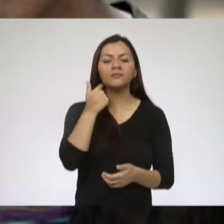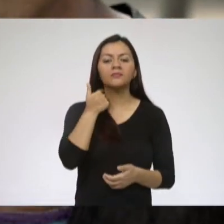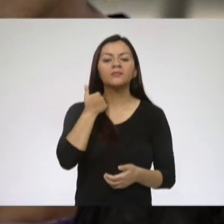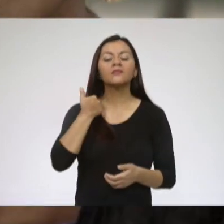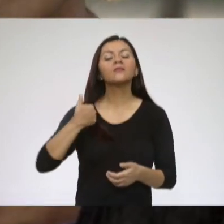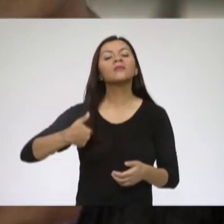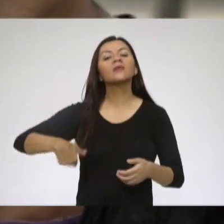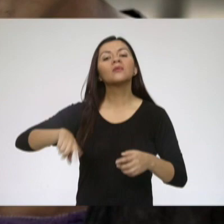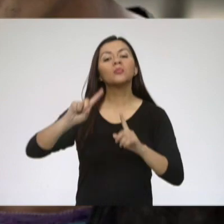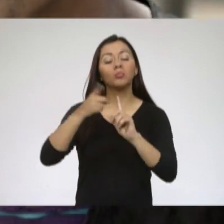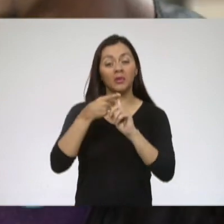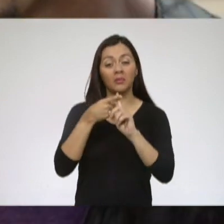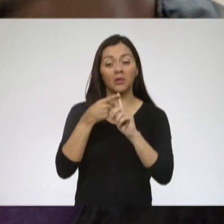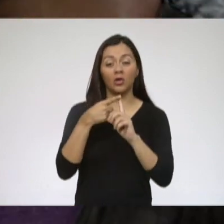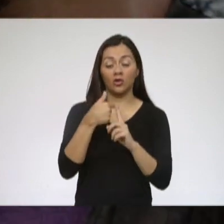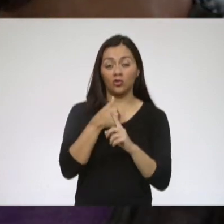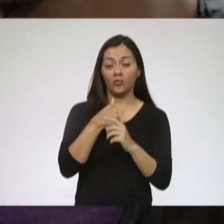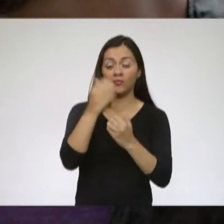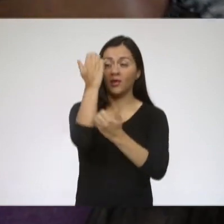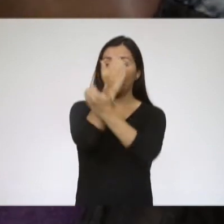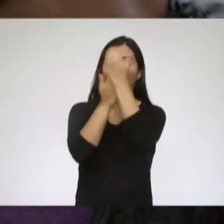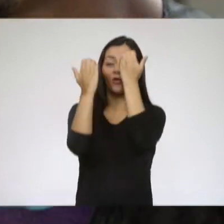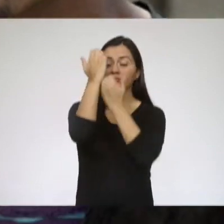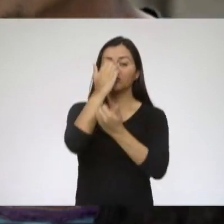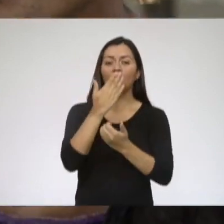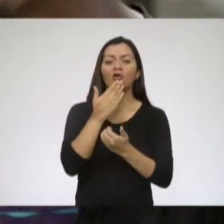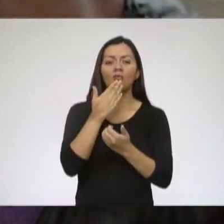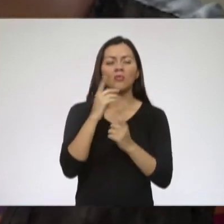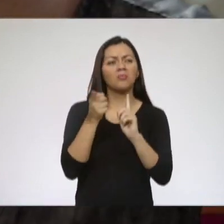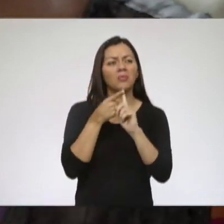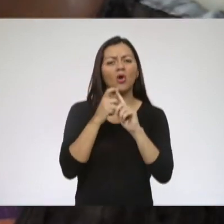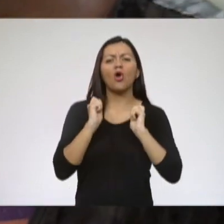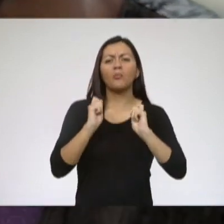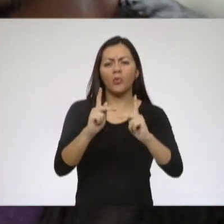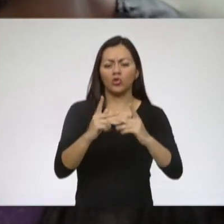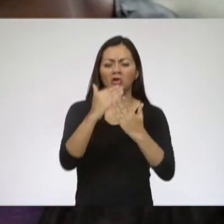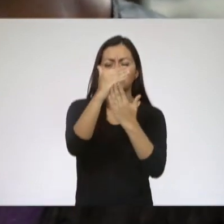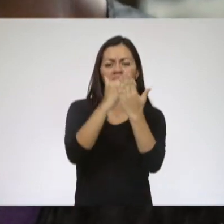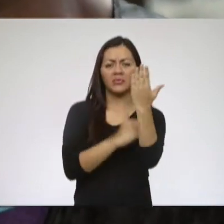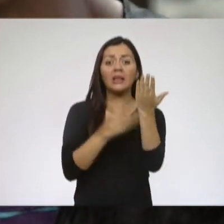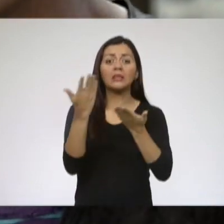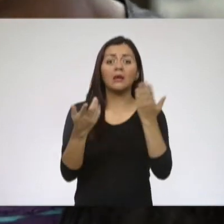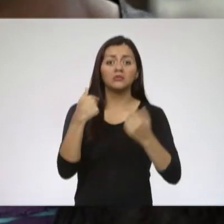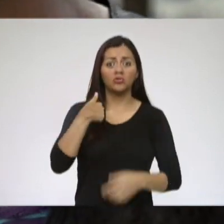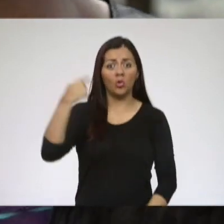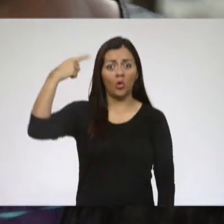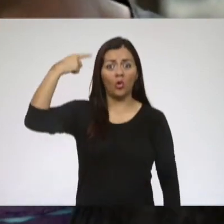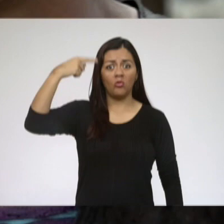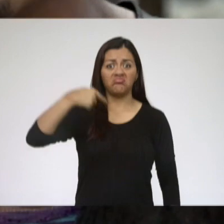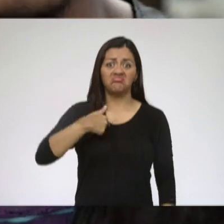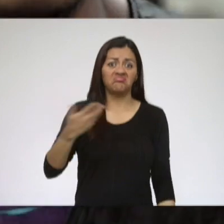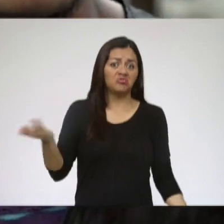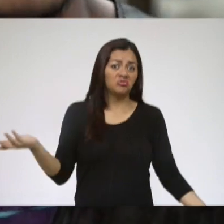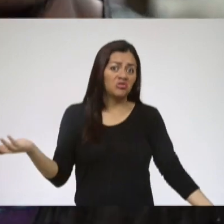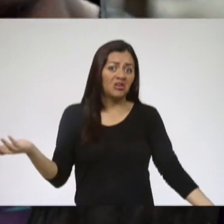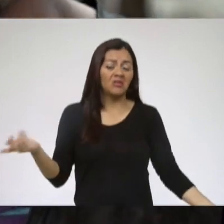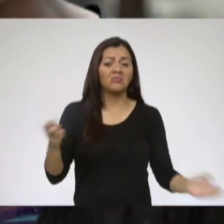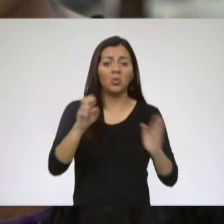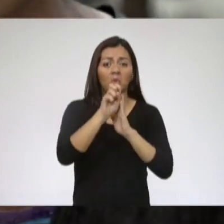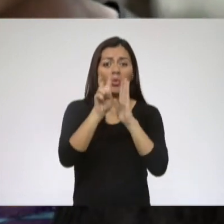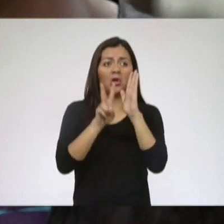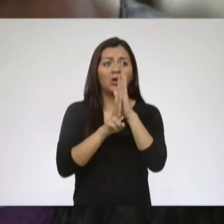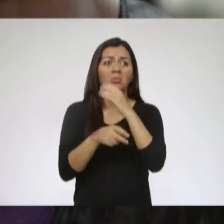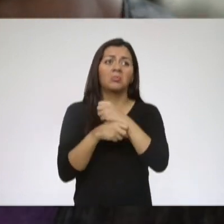las personas como eres, darte la oportunidad, ¿no? Tal vez te ven loco, sí, bueno, necesito el trabajo, tal vez una hoja de vida, que es lo